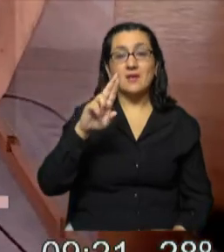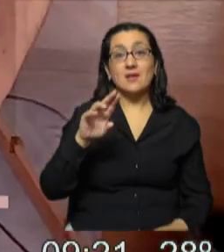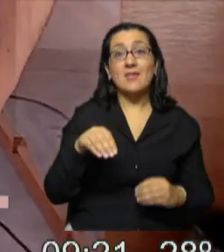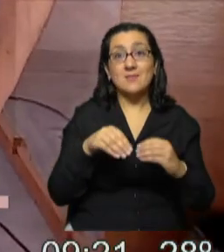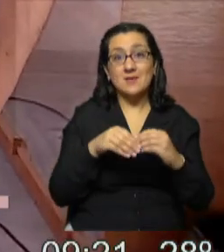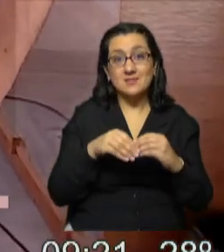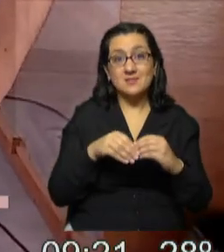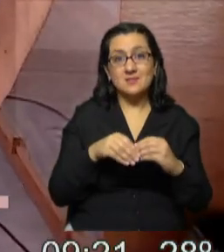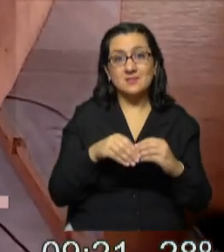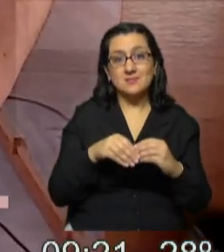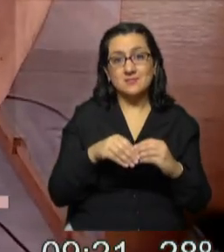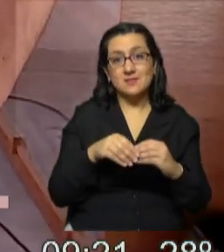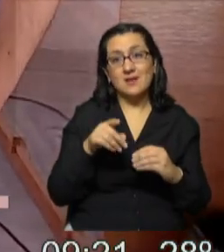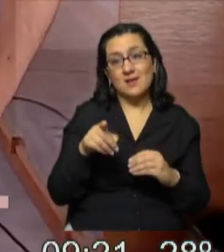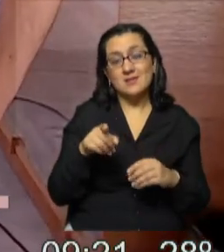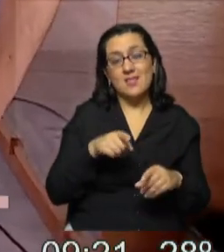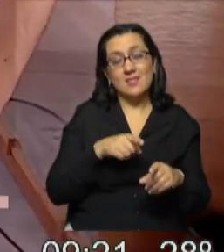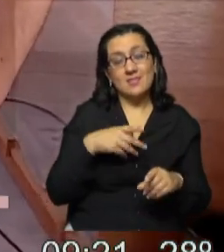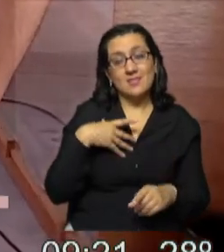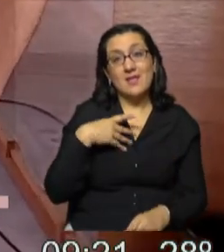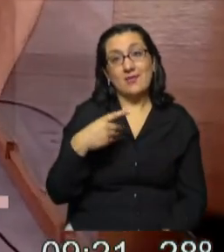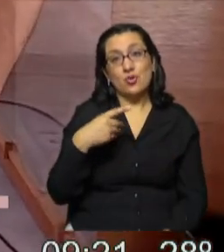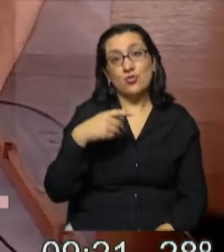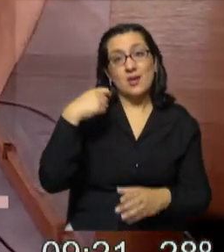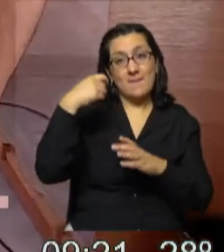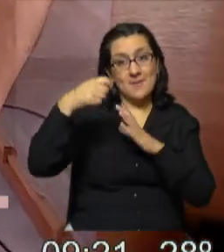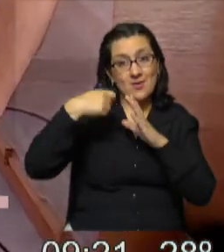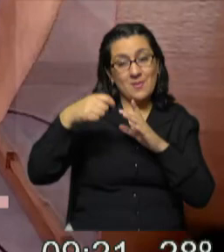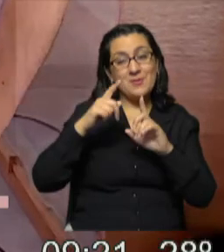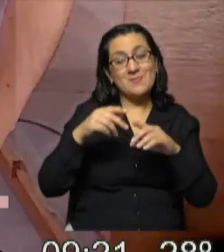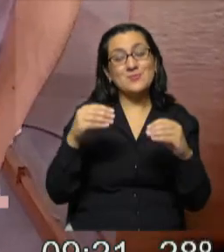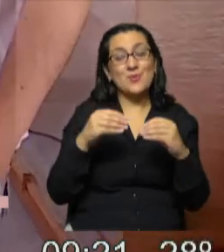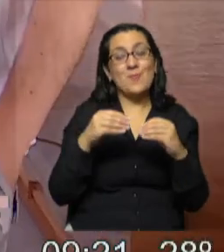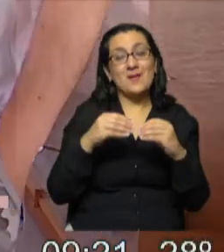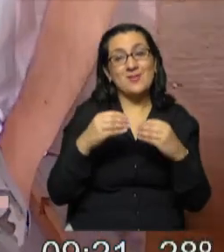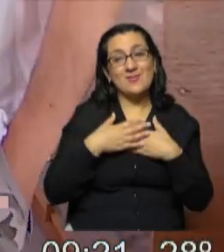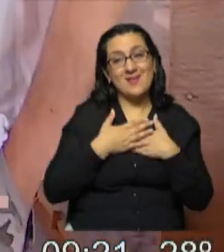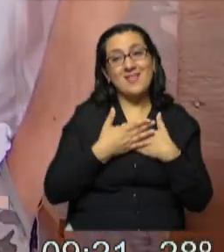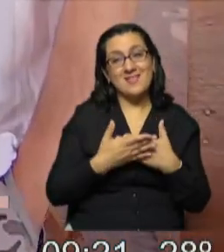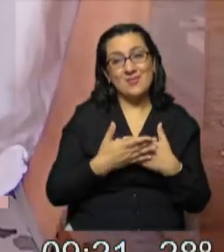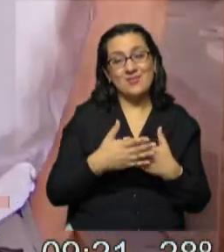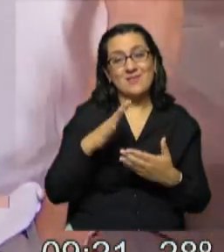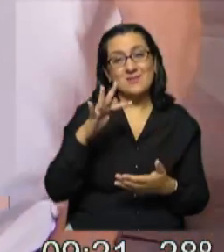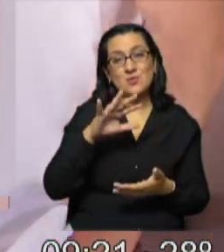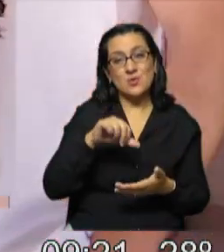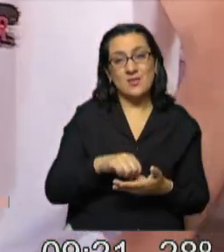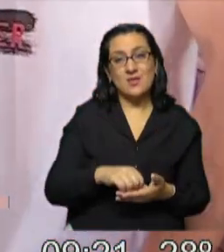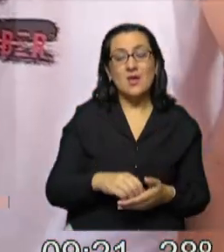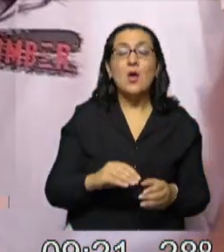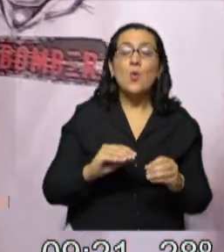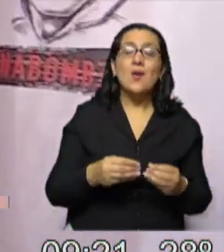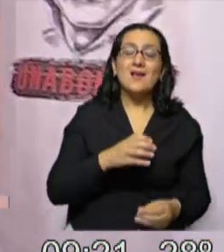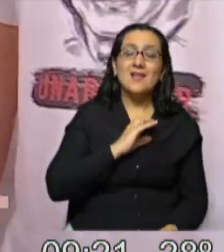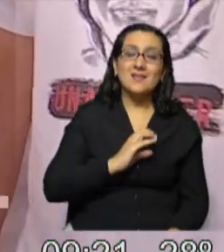ser quien dirige esta película, también es un compañero querido de la casa. Arrancamos por Susana. ¿Qué características